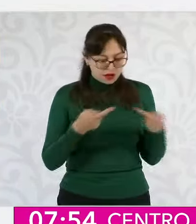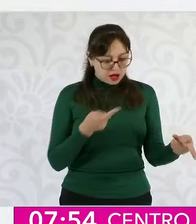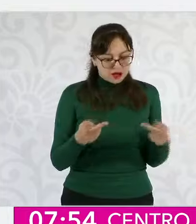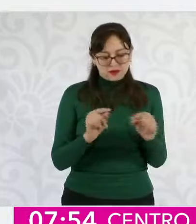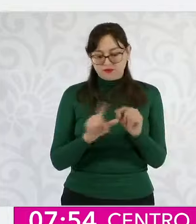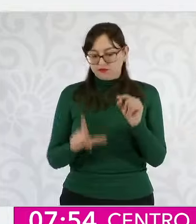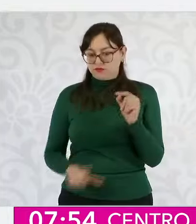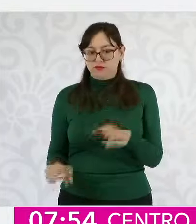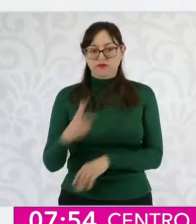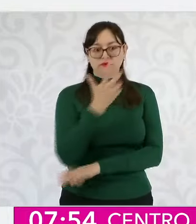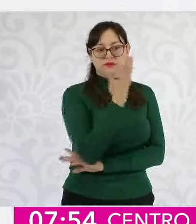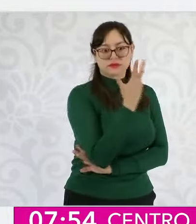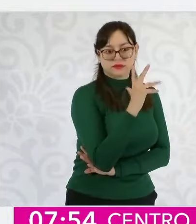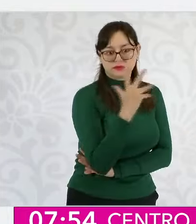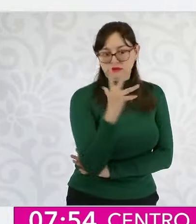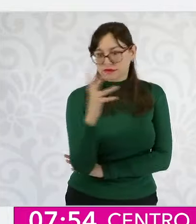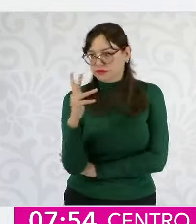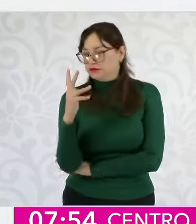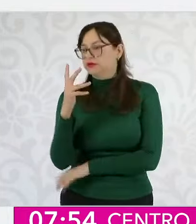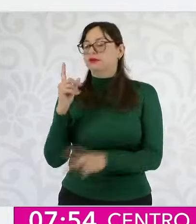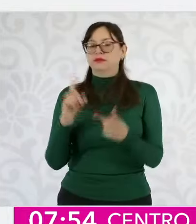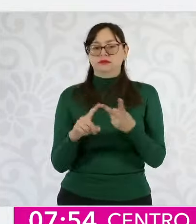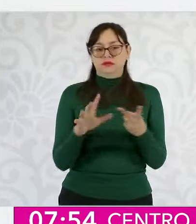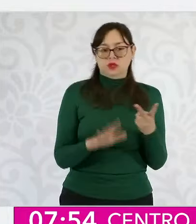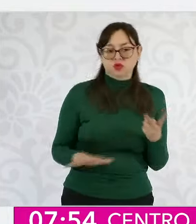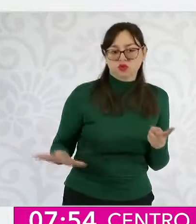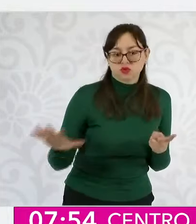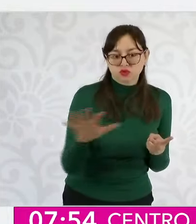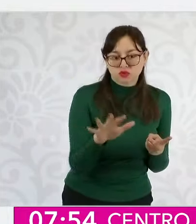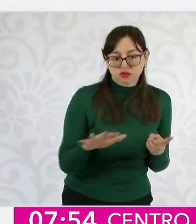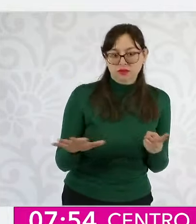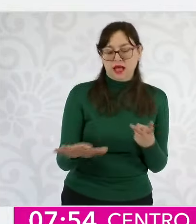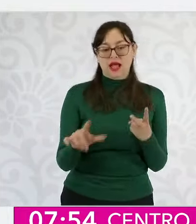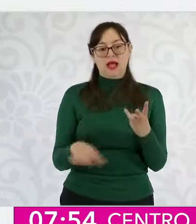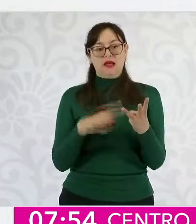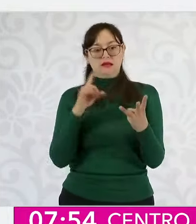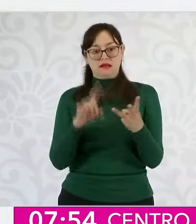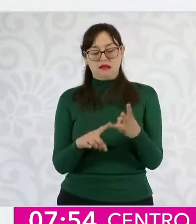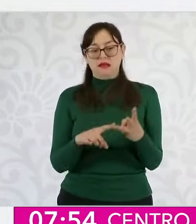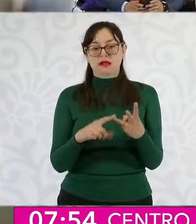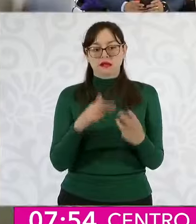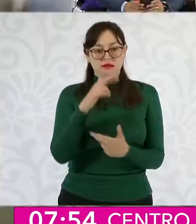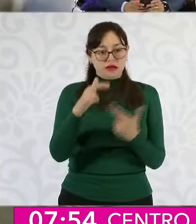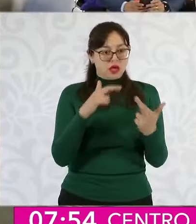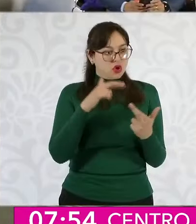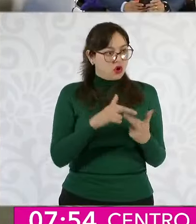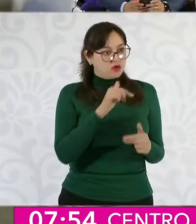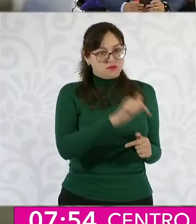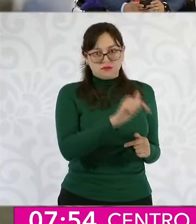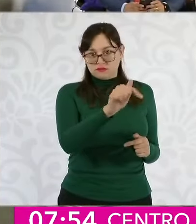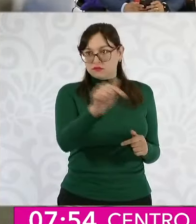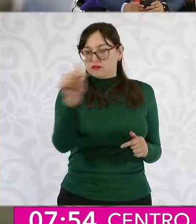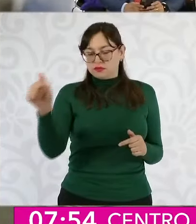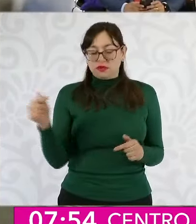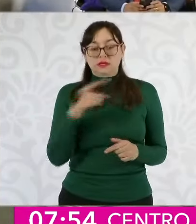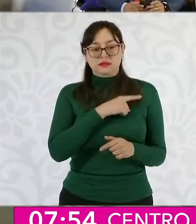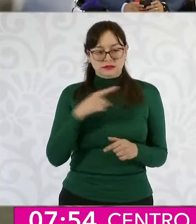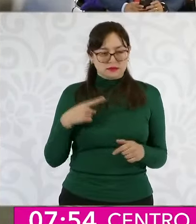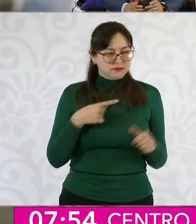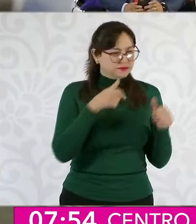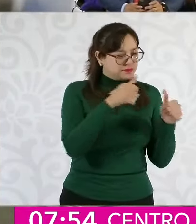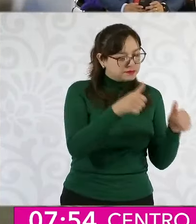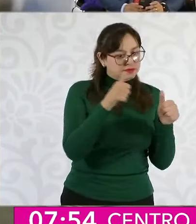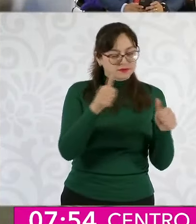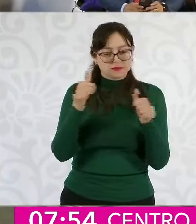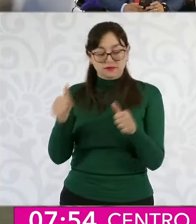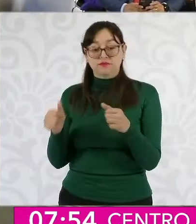naturales, sobre temas sociales, y que esta planeación debía tener en cuenta vocaciones regionales. Y lo tercero era la convicción,